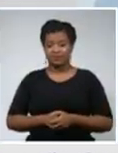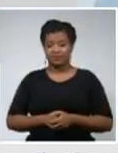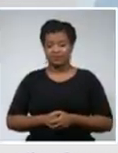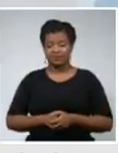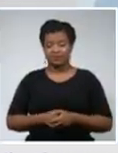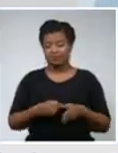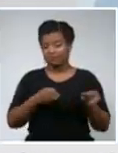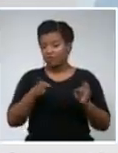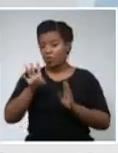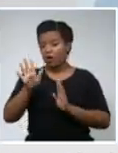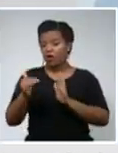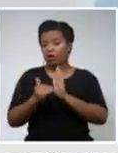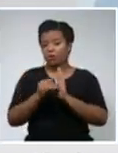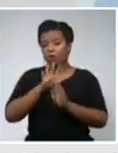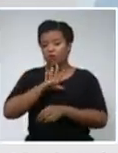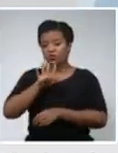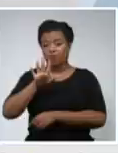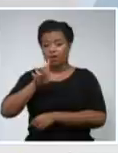4.451, el